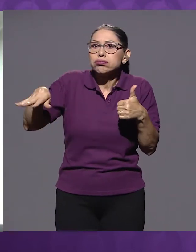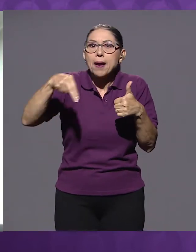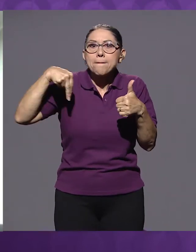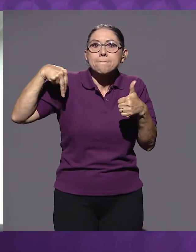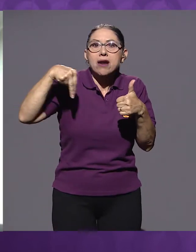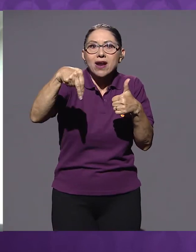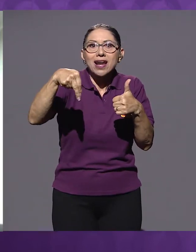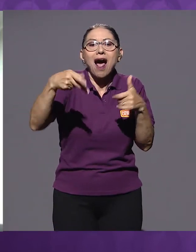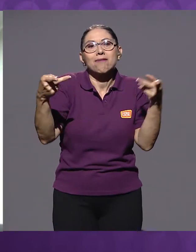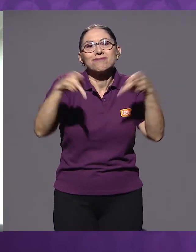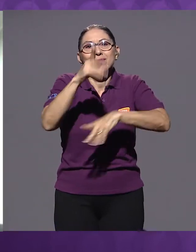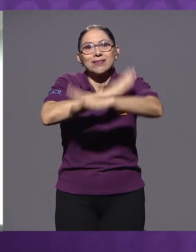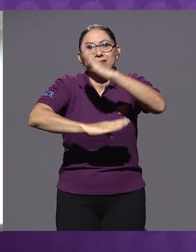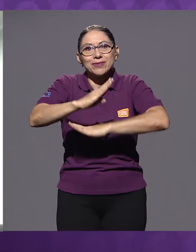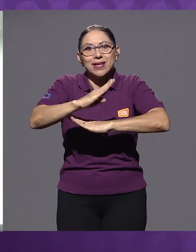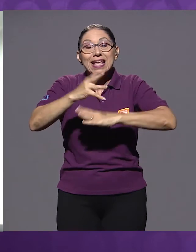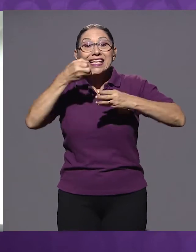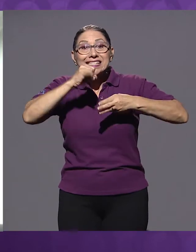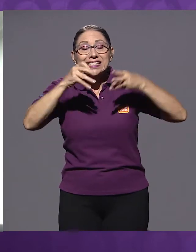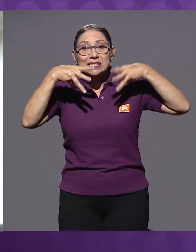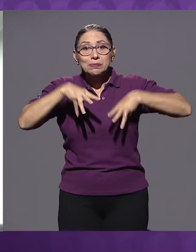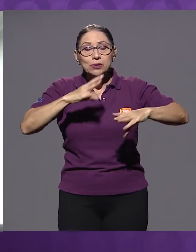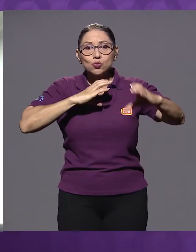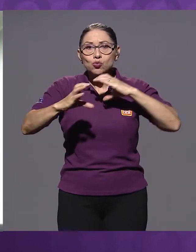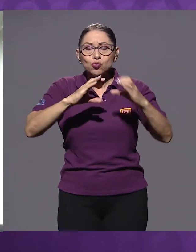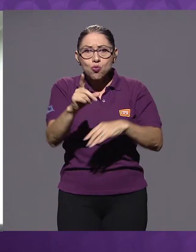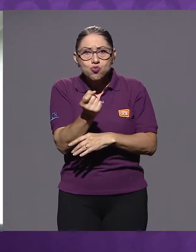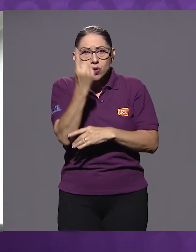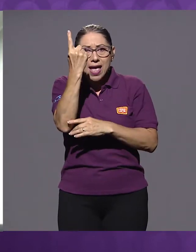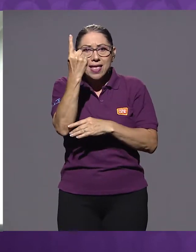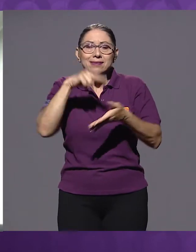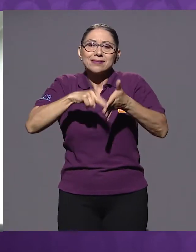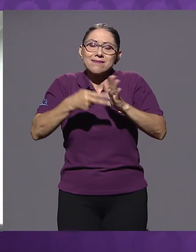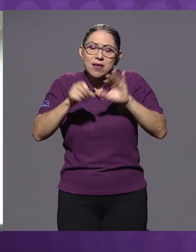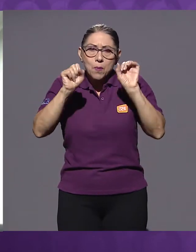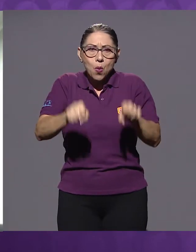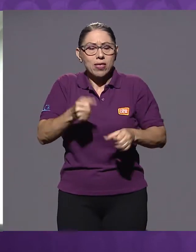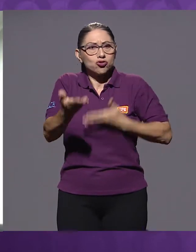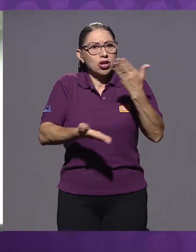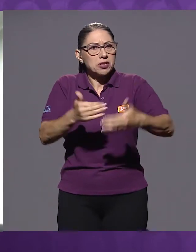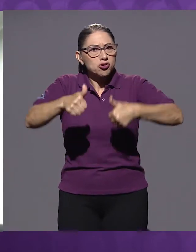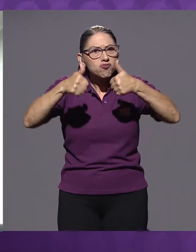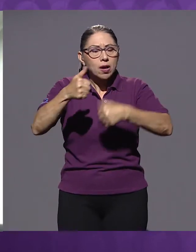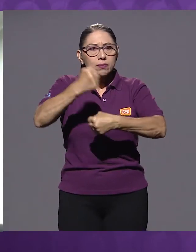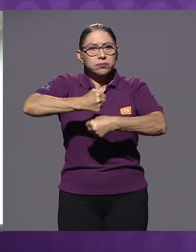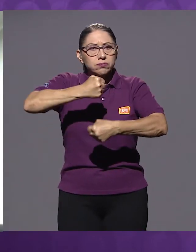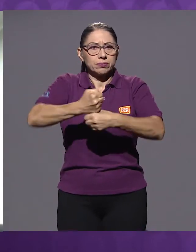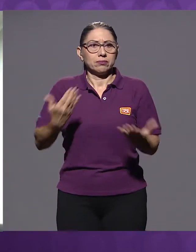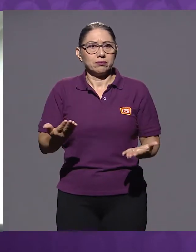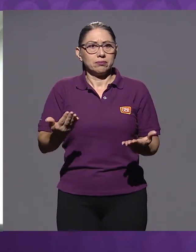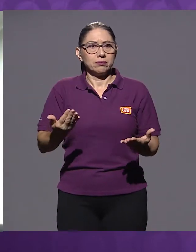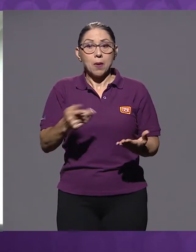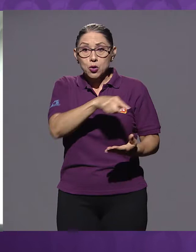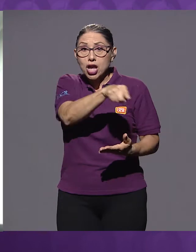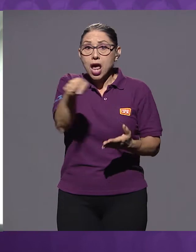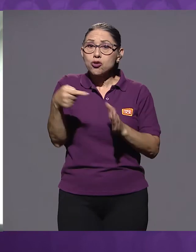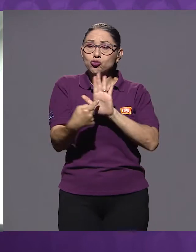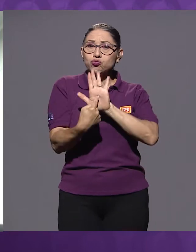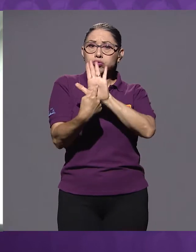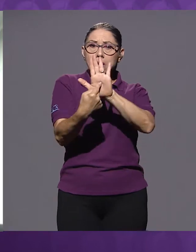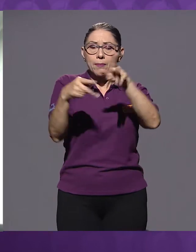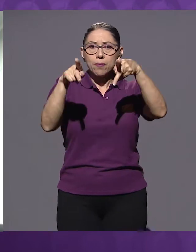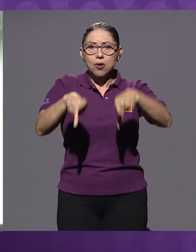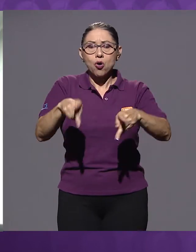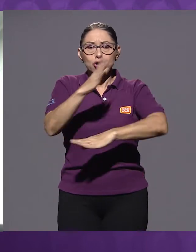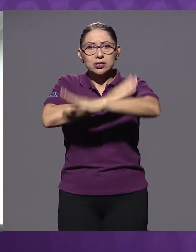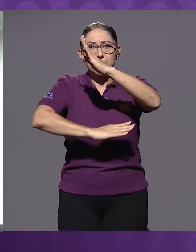comunicación entienden eso, pues van a poder hacer un buen servicio al movimiento a través de mostrar a las personas con